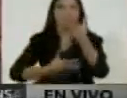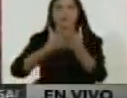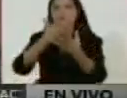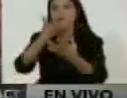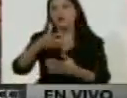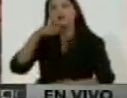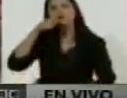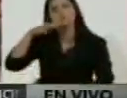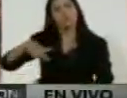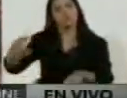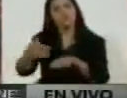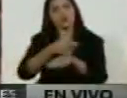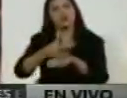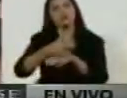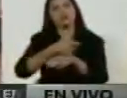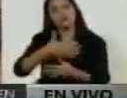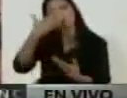Para